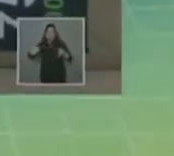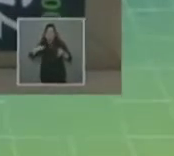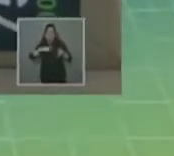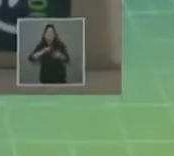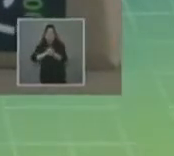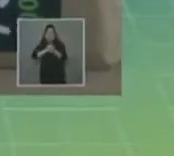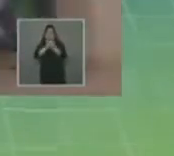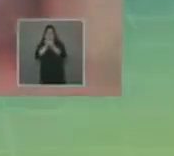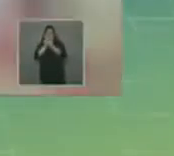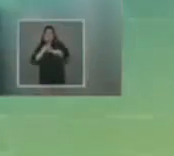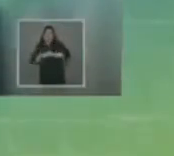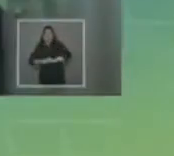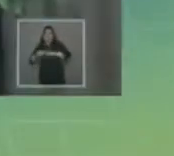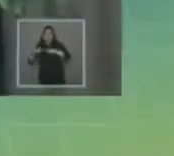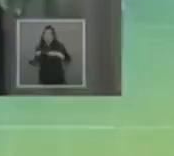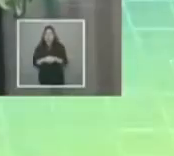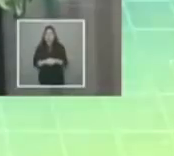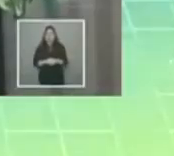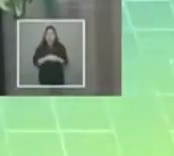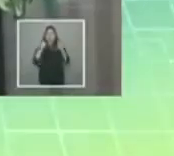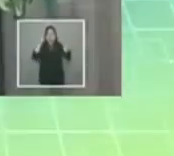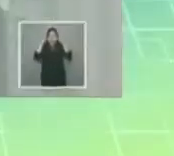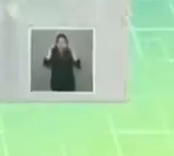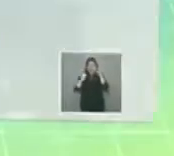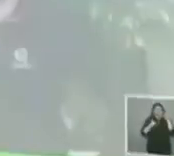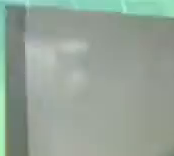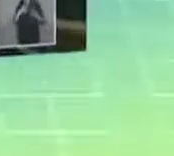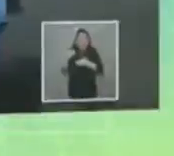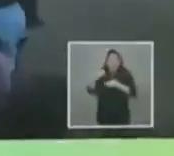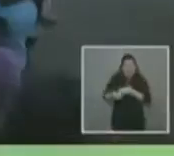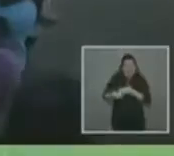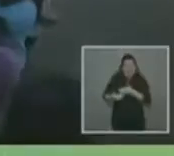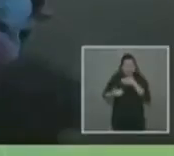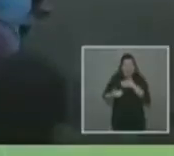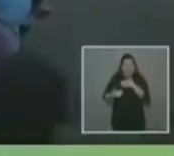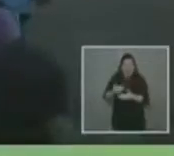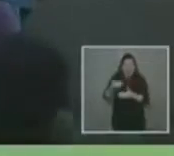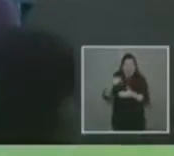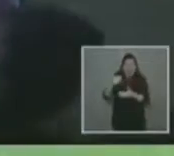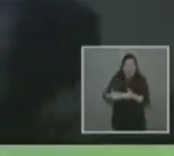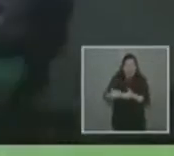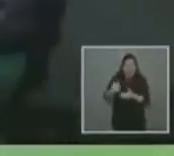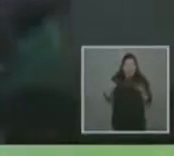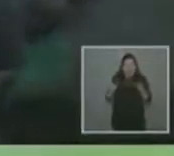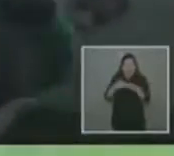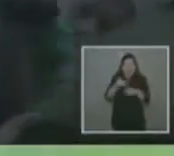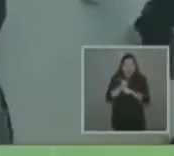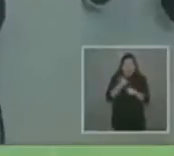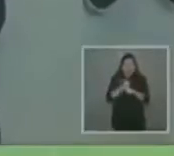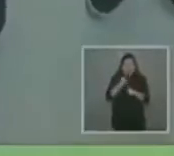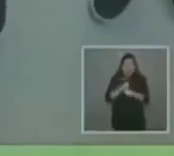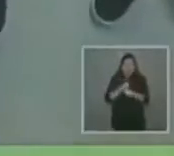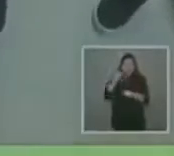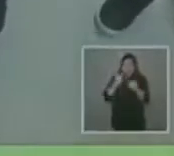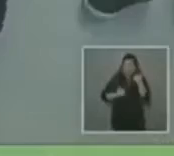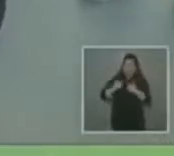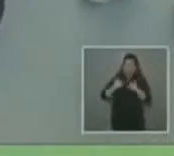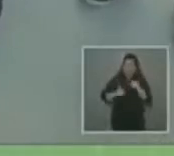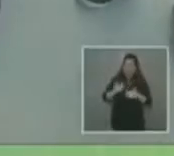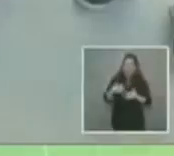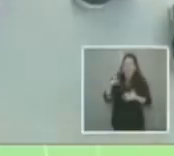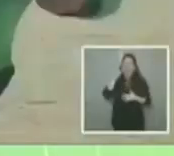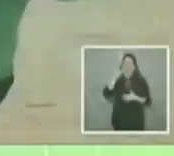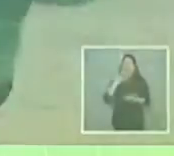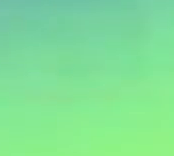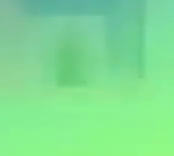de calle o gato, y creábamos este apego con los recicladores de base, los cartoneros, y así íbamos cambiando el chip, íbamos creando este apego. Y de esta